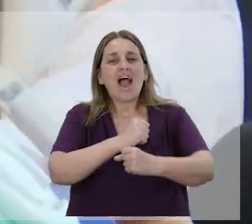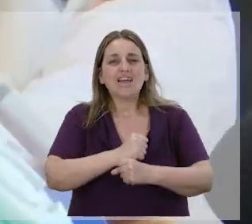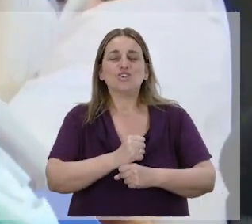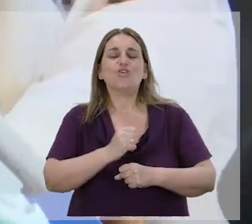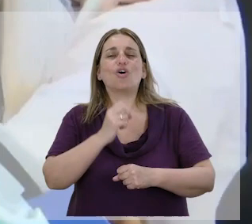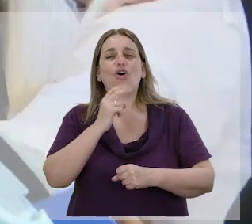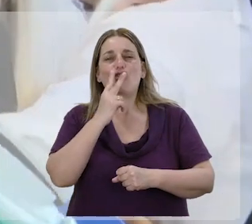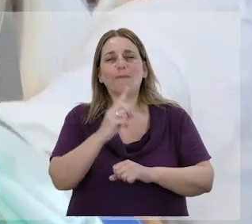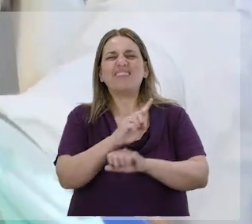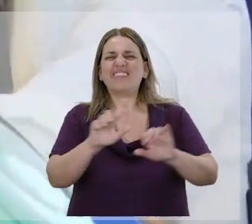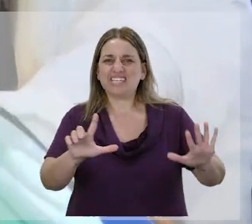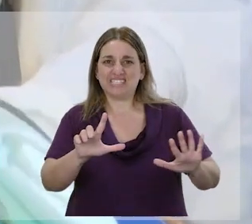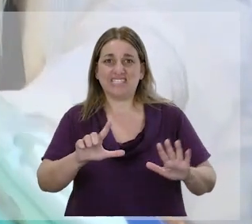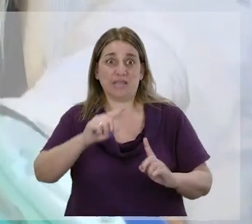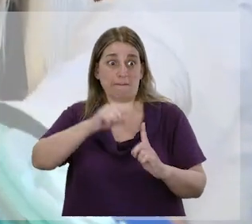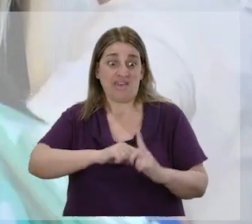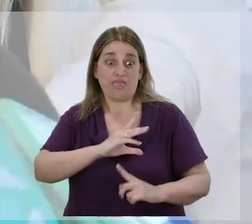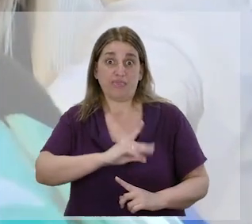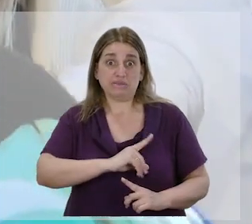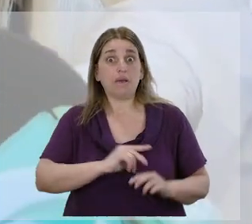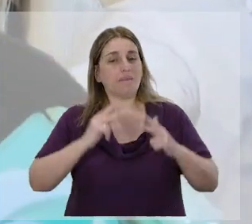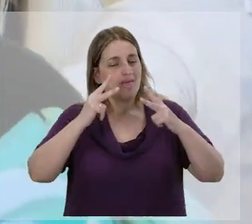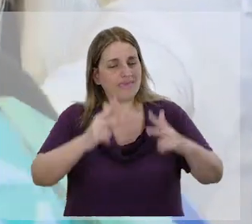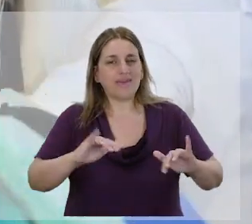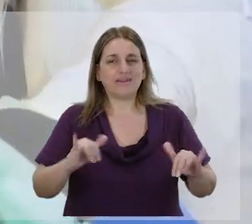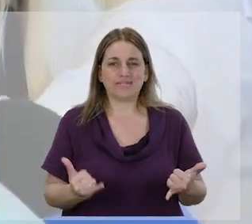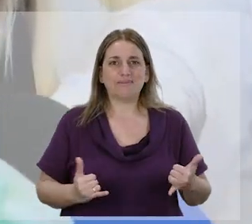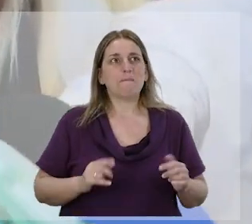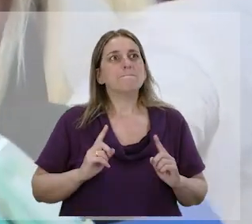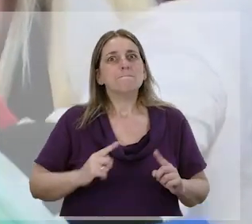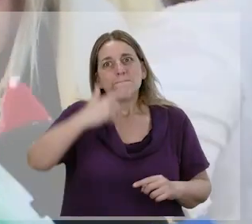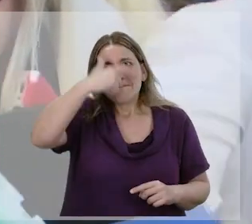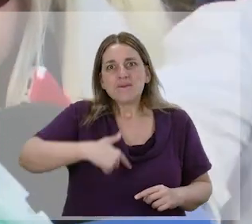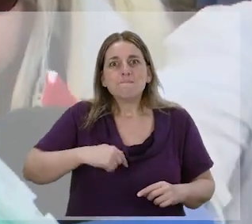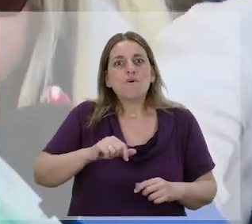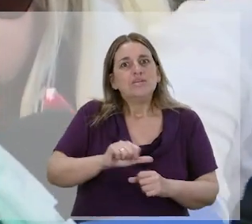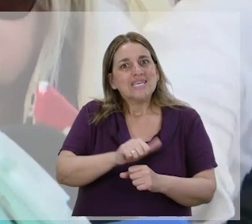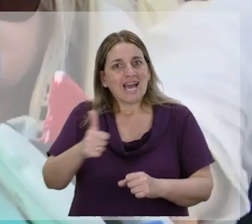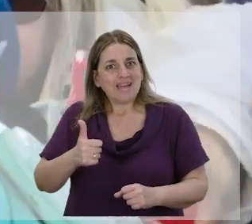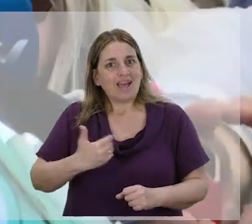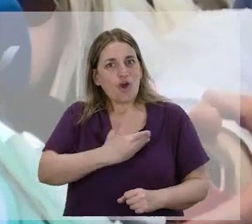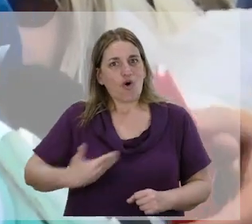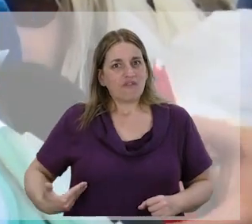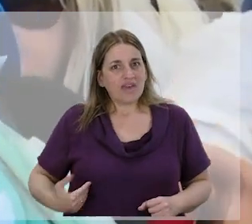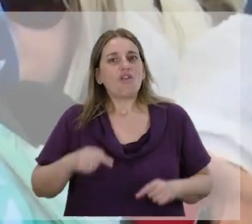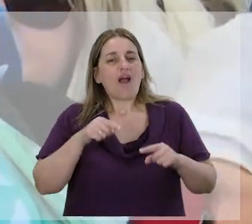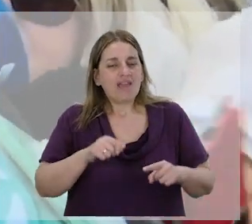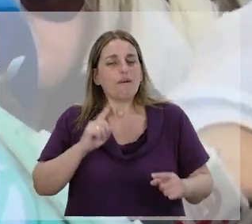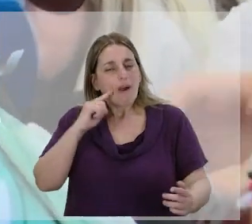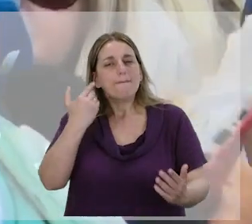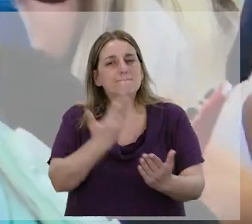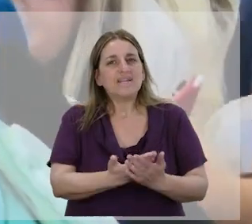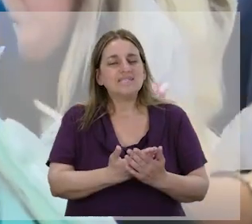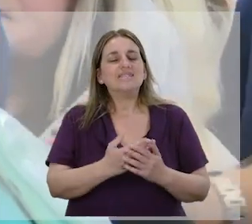LUC? Diciembre del 2017. En diciembre del 2017 dijimos, o dije, que si ganábamos